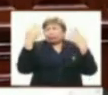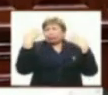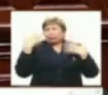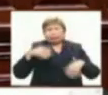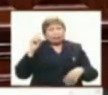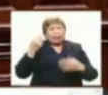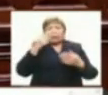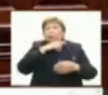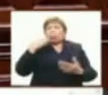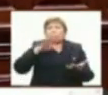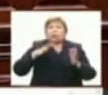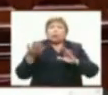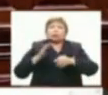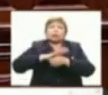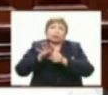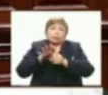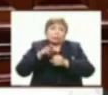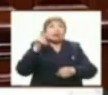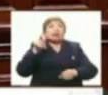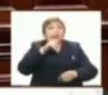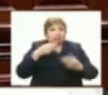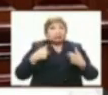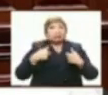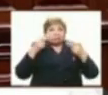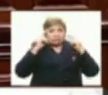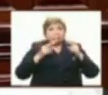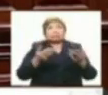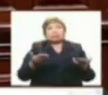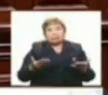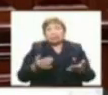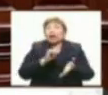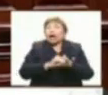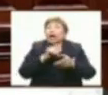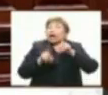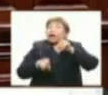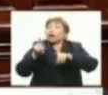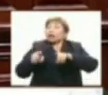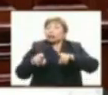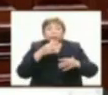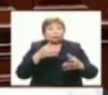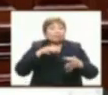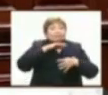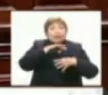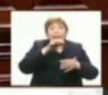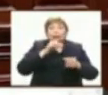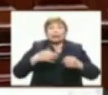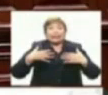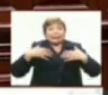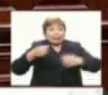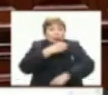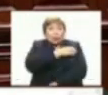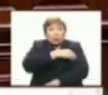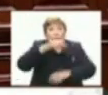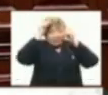la pandemia y a ellos también nos debemos. A quienes se desarrollaron en el campo de la salud, quiero